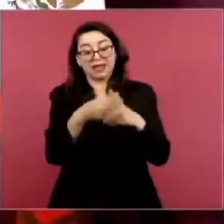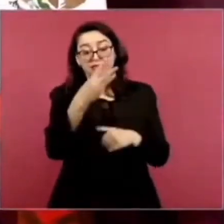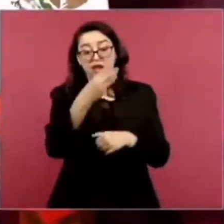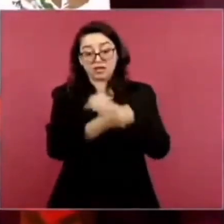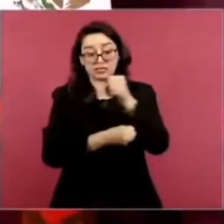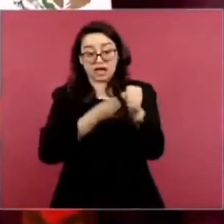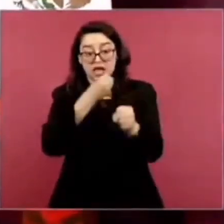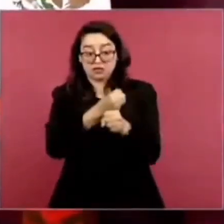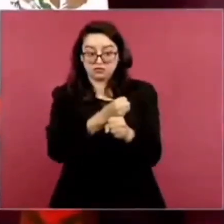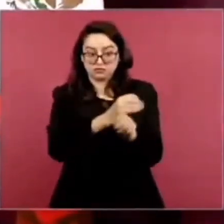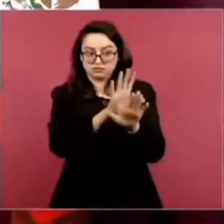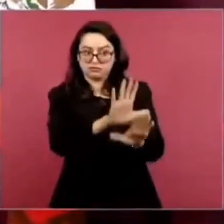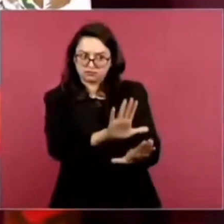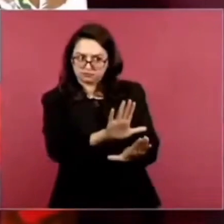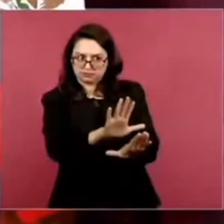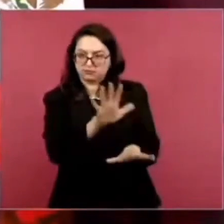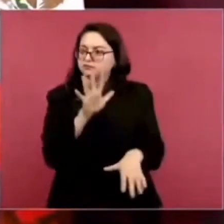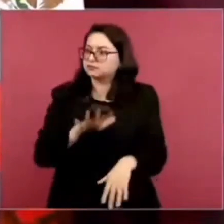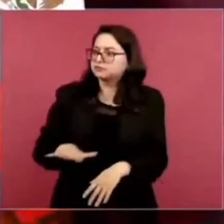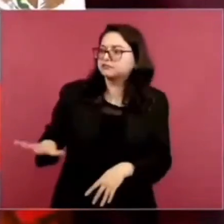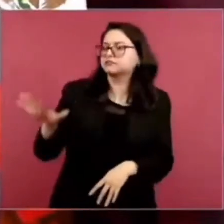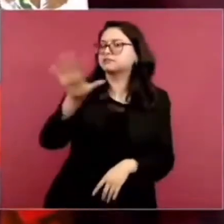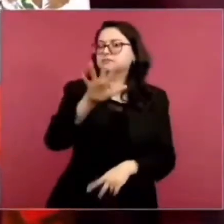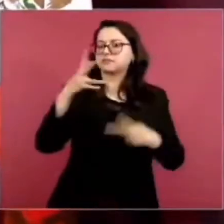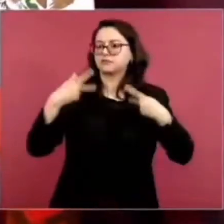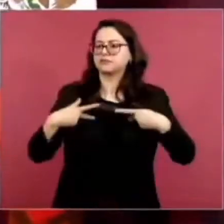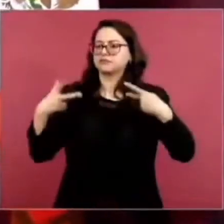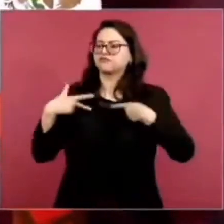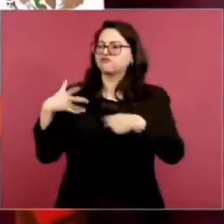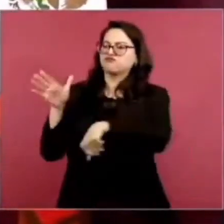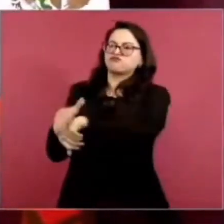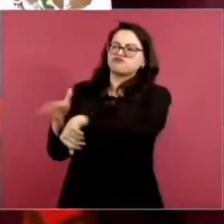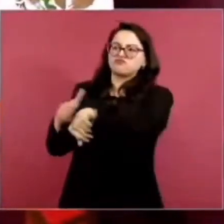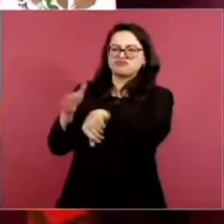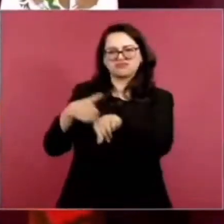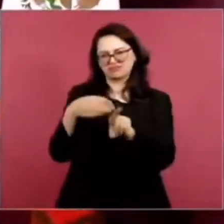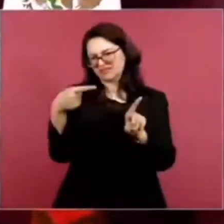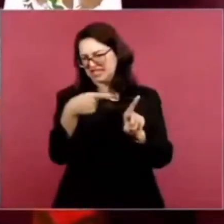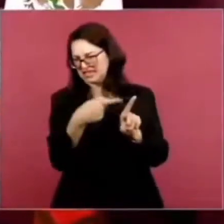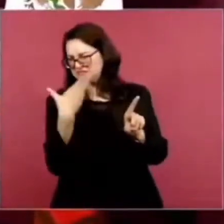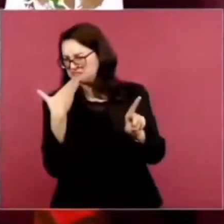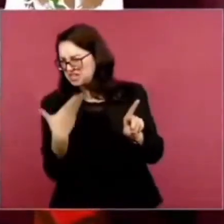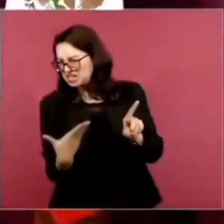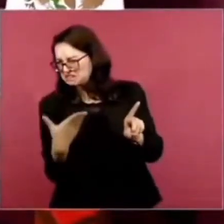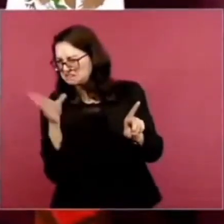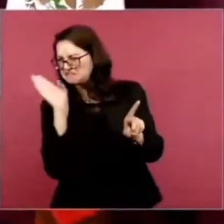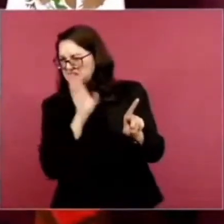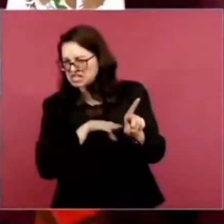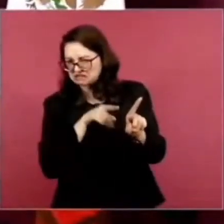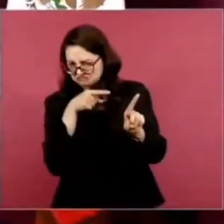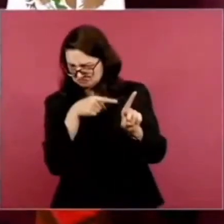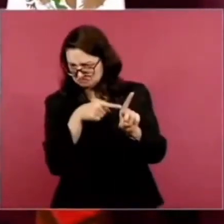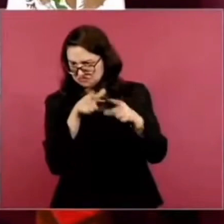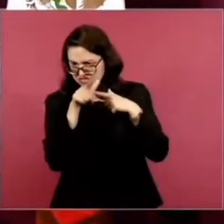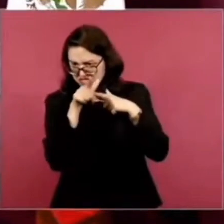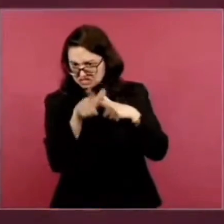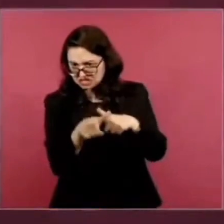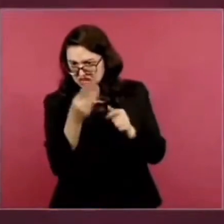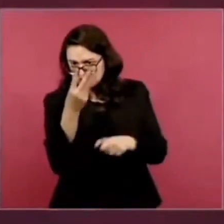que se le pregunte a la gente, que se le consulte al pueblo si quieren que continúe